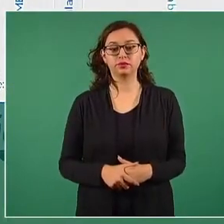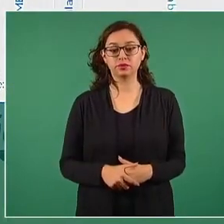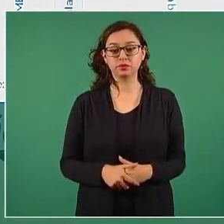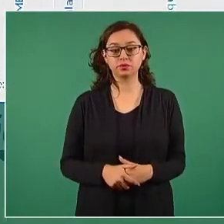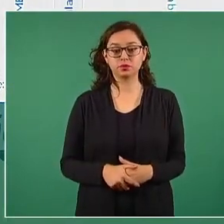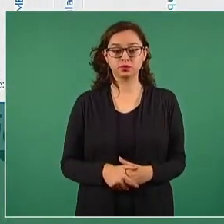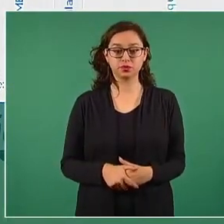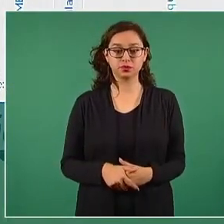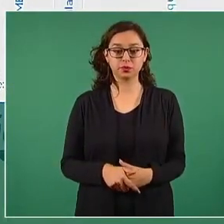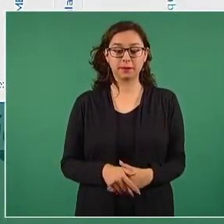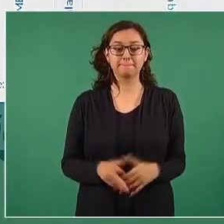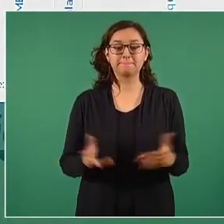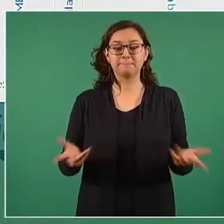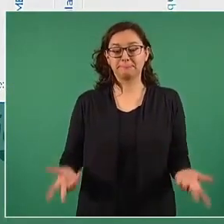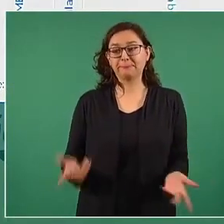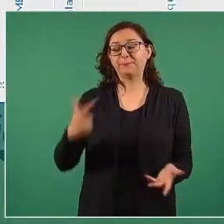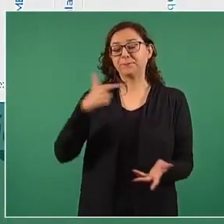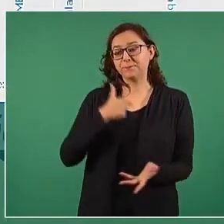tener